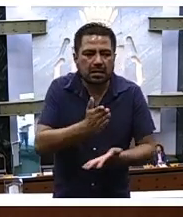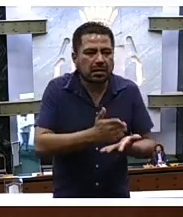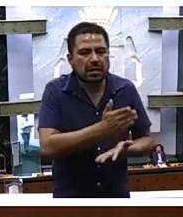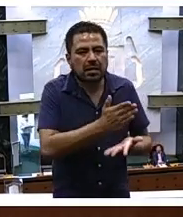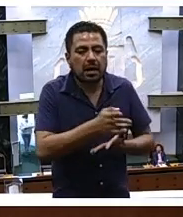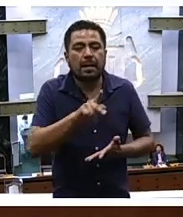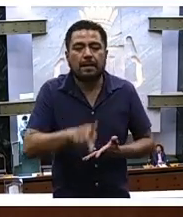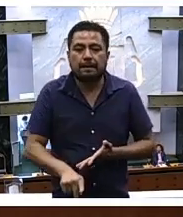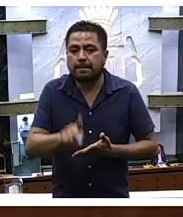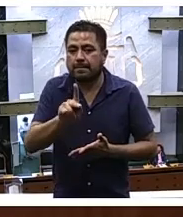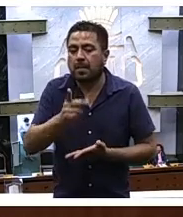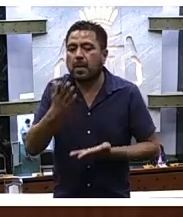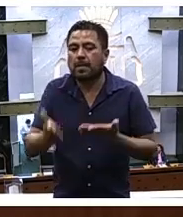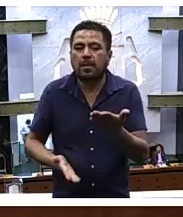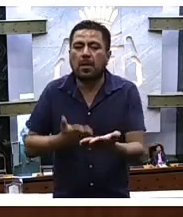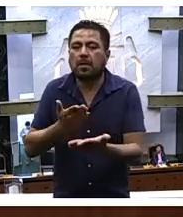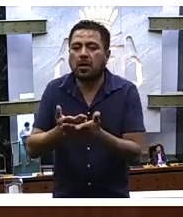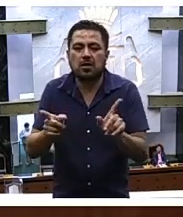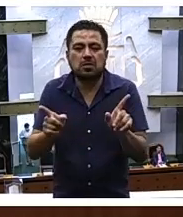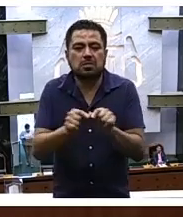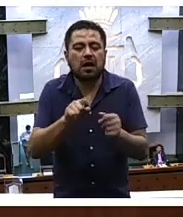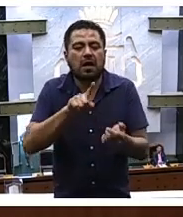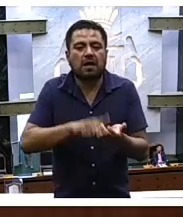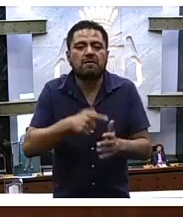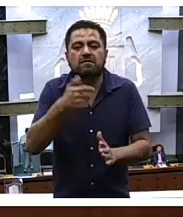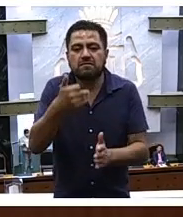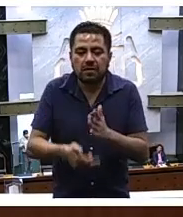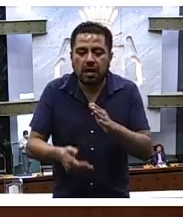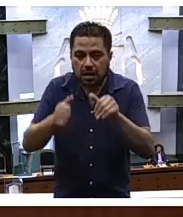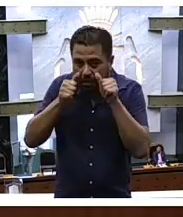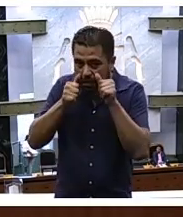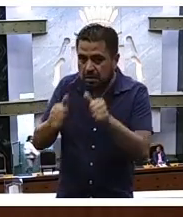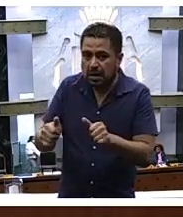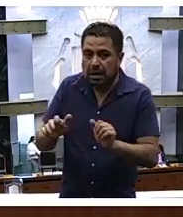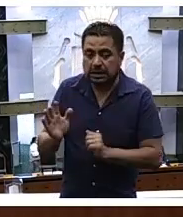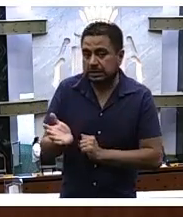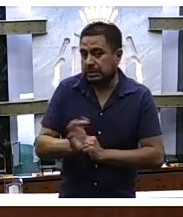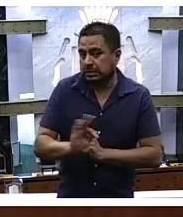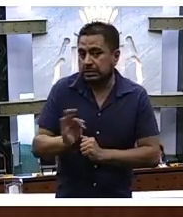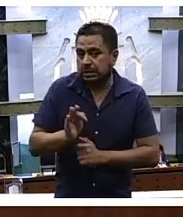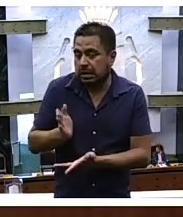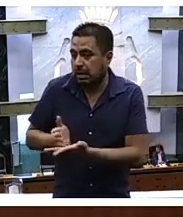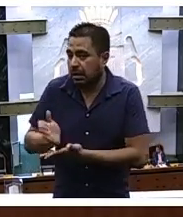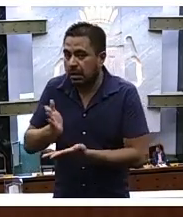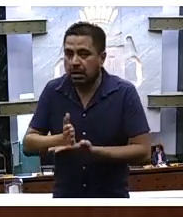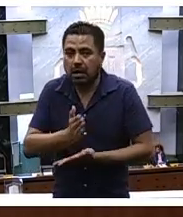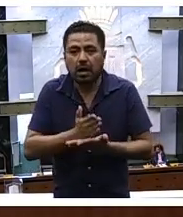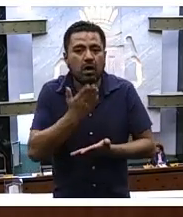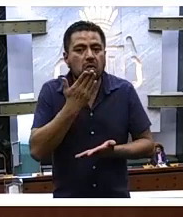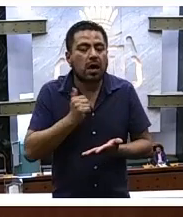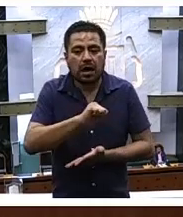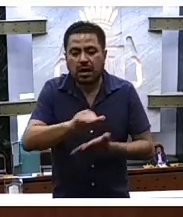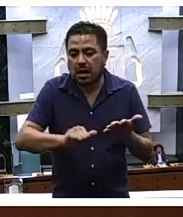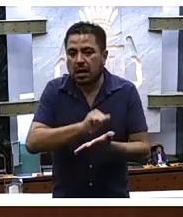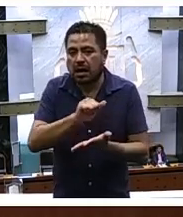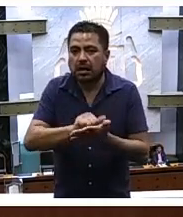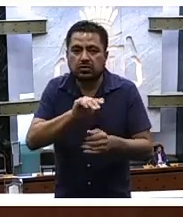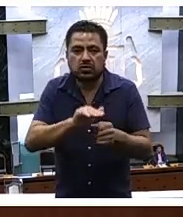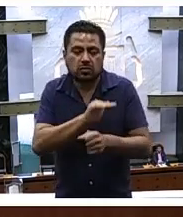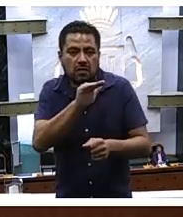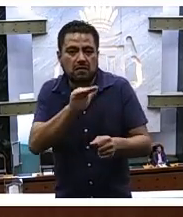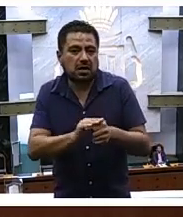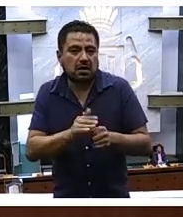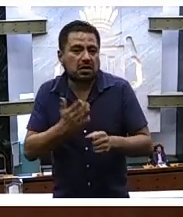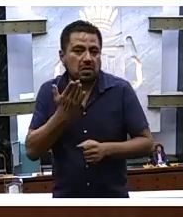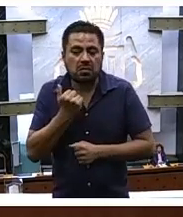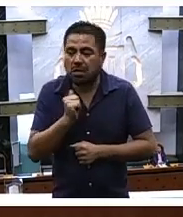en la propuesta de reforma sencillamente no tomó en cuenta. ¿Será que en esta consulta no existieron actas suficientes de asambleas